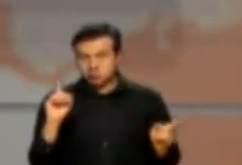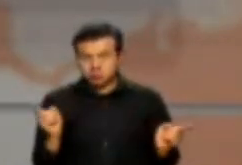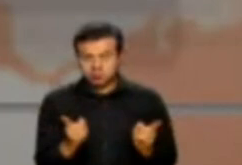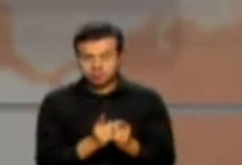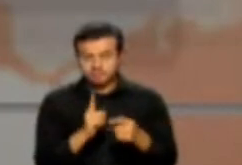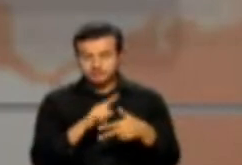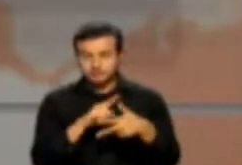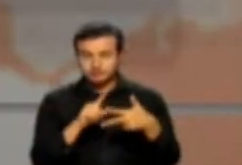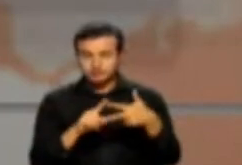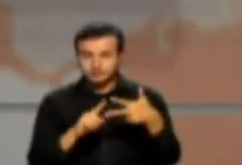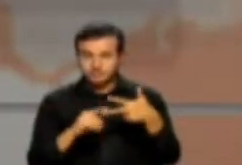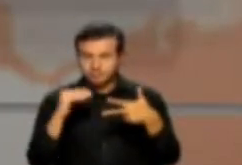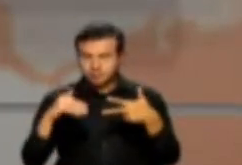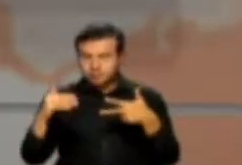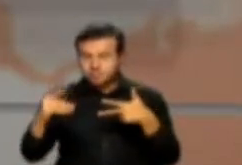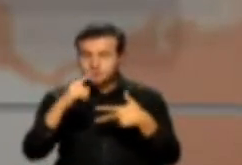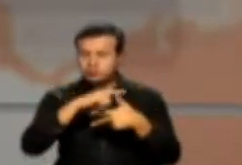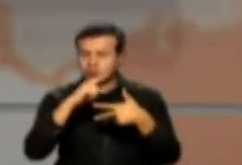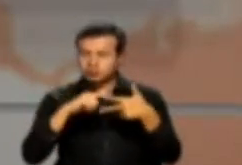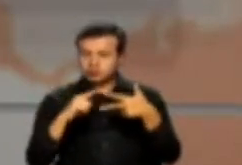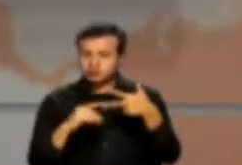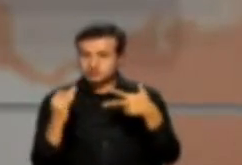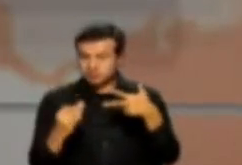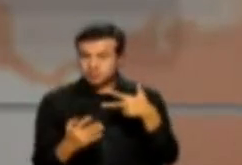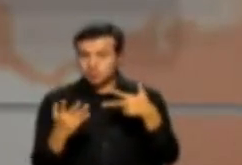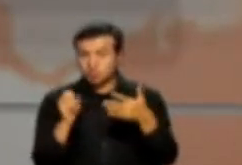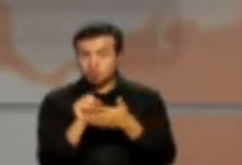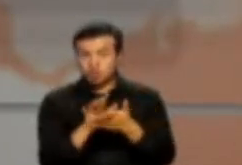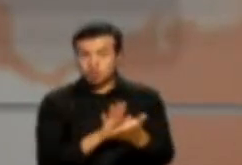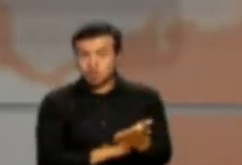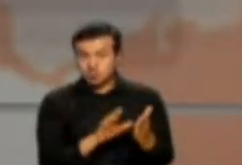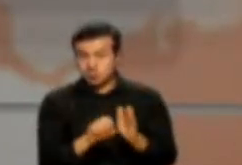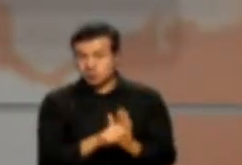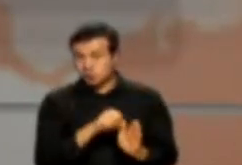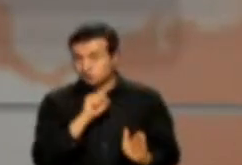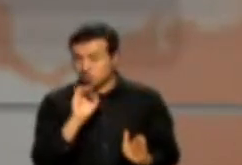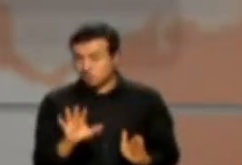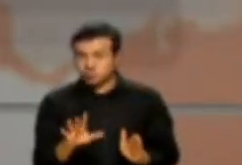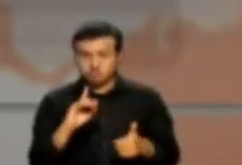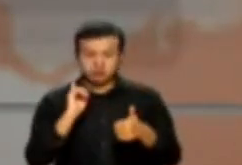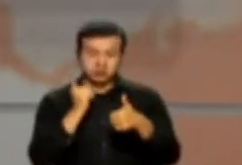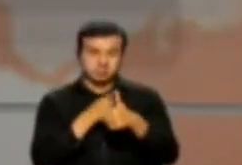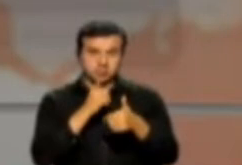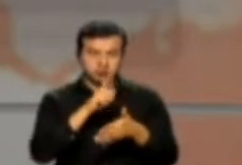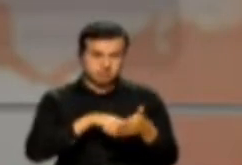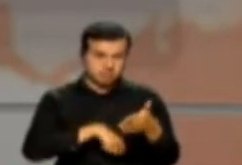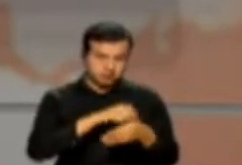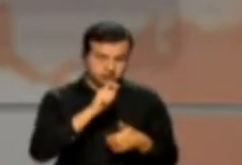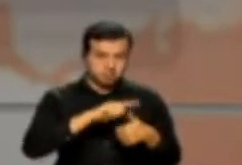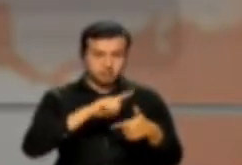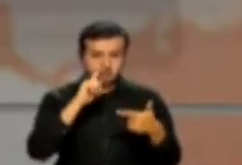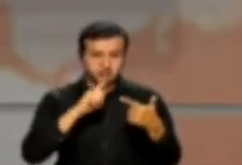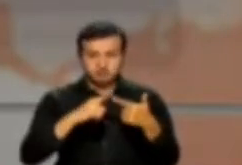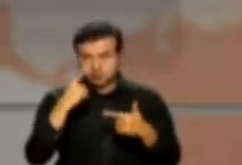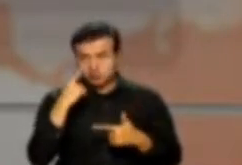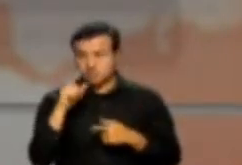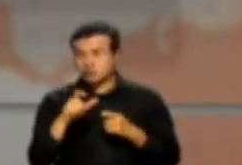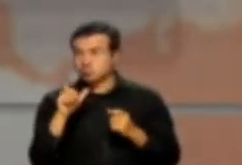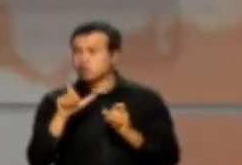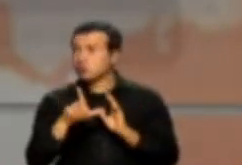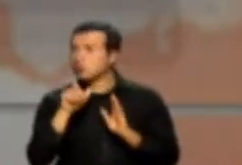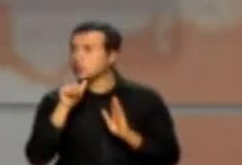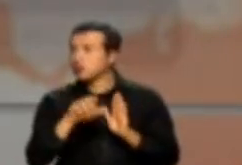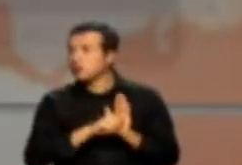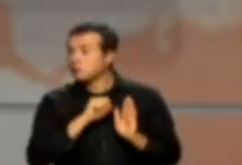grandes procesos para lograr tener un programa de trasplante en un hospital primero es acreditar lo segundo buscar un donante y